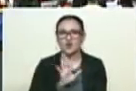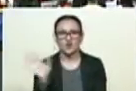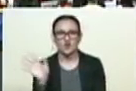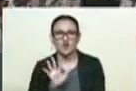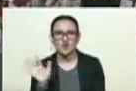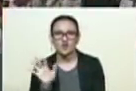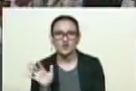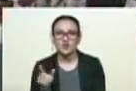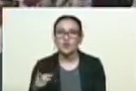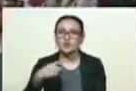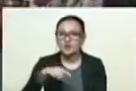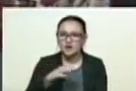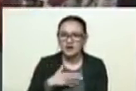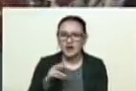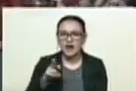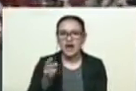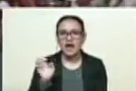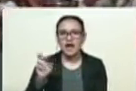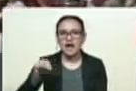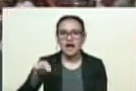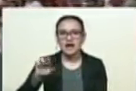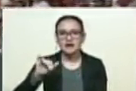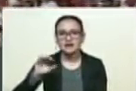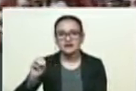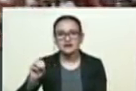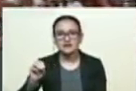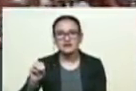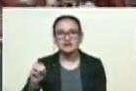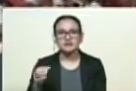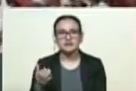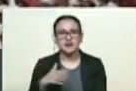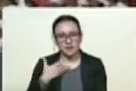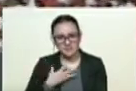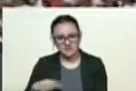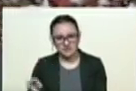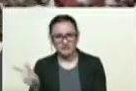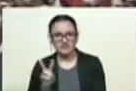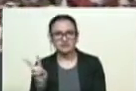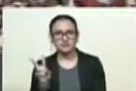¿Ustedes quieren que Henry Falcón sea presidente de Venezuela?